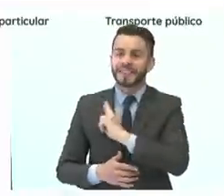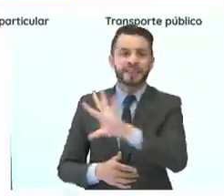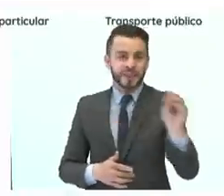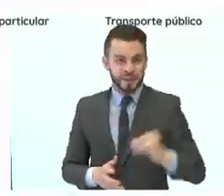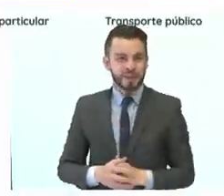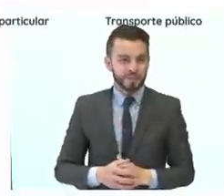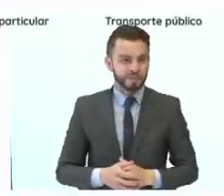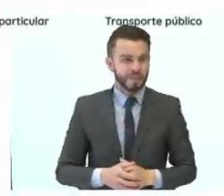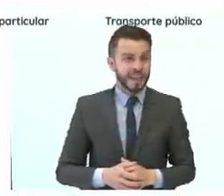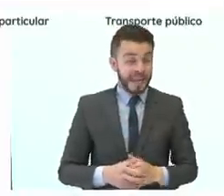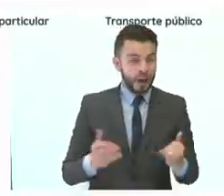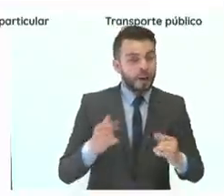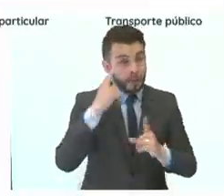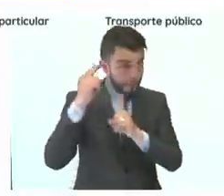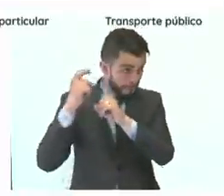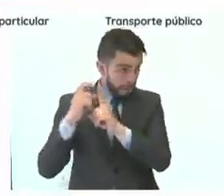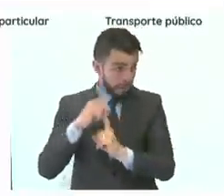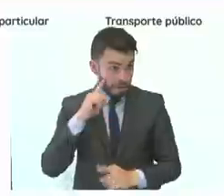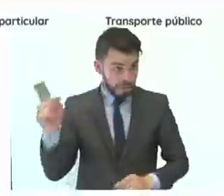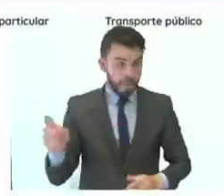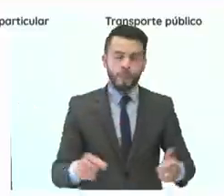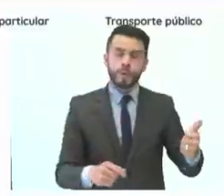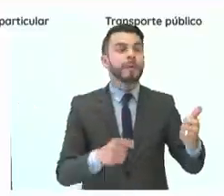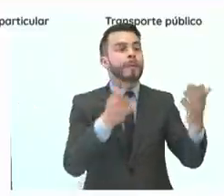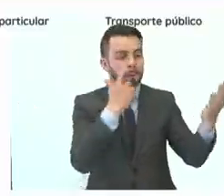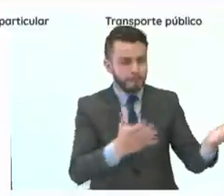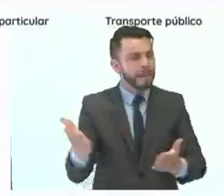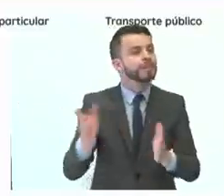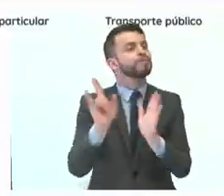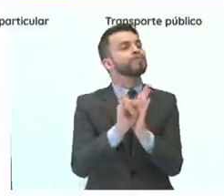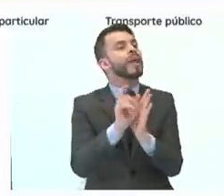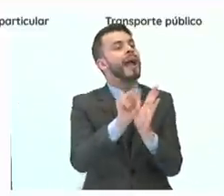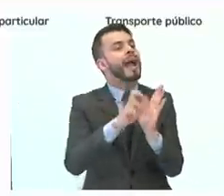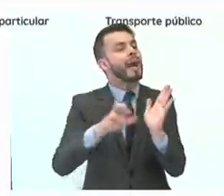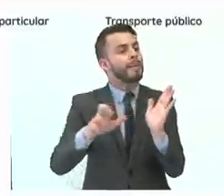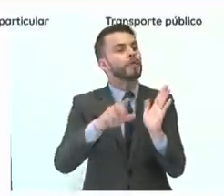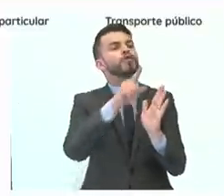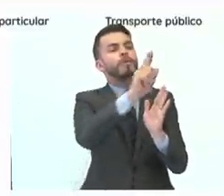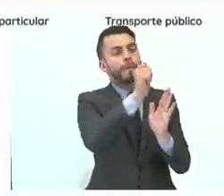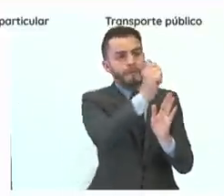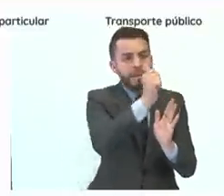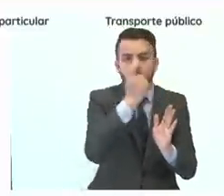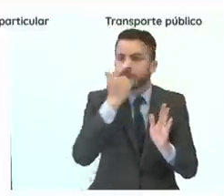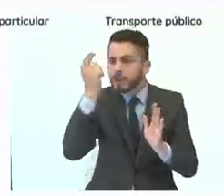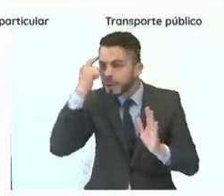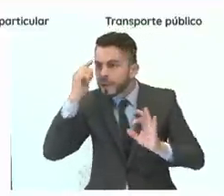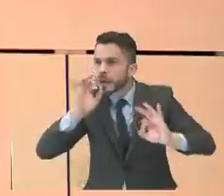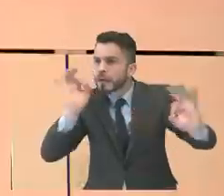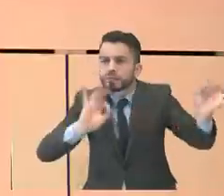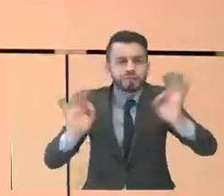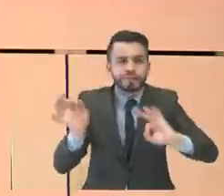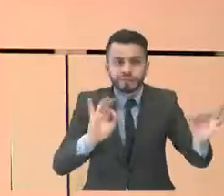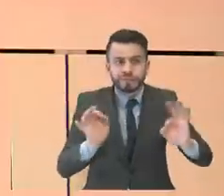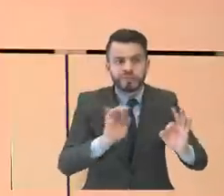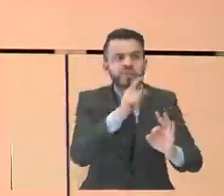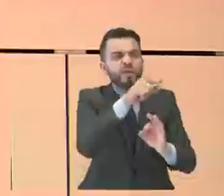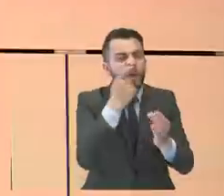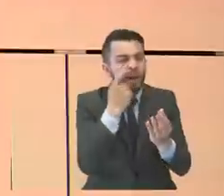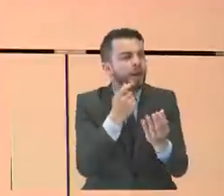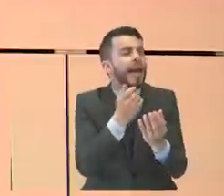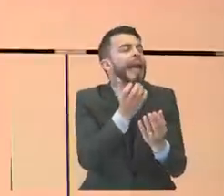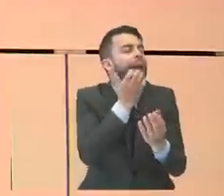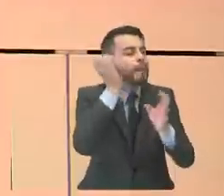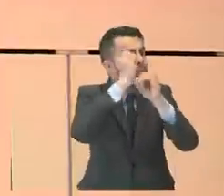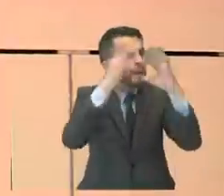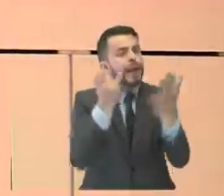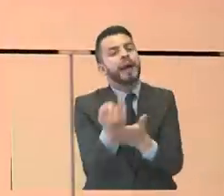ahora cojan todas estas palabras, usen Street Mix, distribuyan el espacio y propóngannos cómo quieren distribuir el espacio público de la